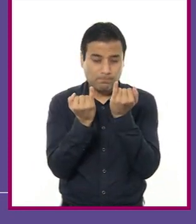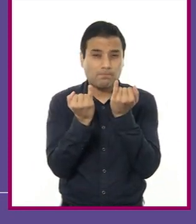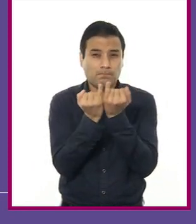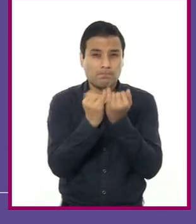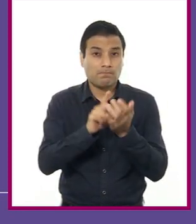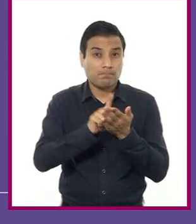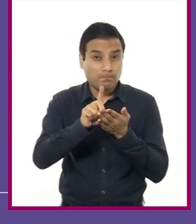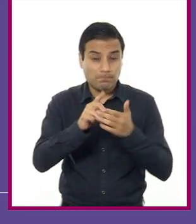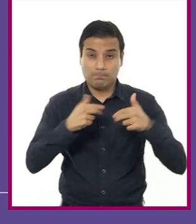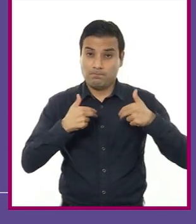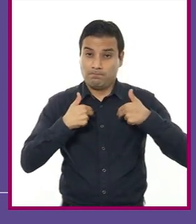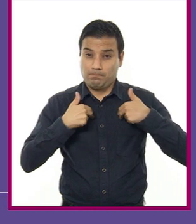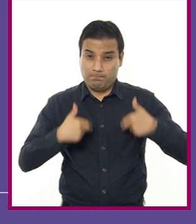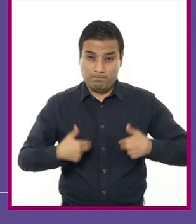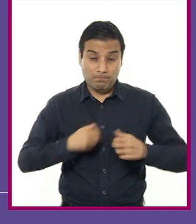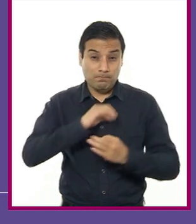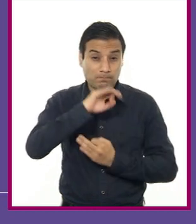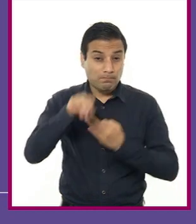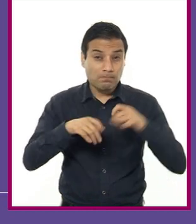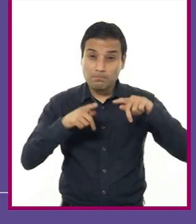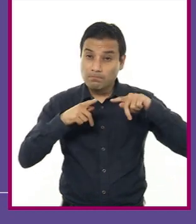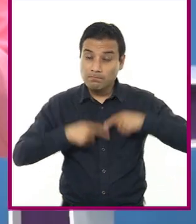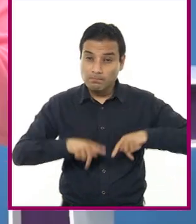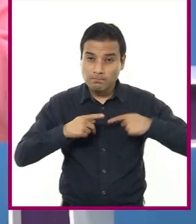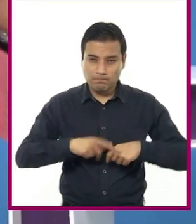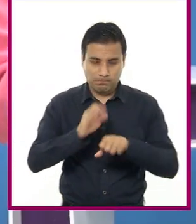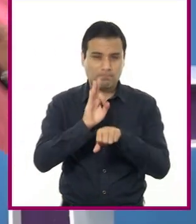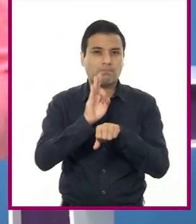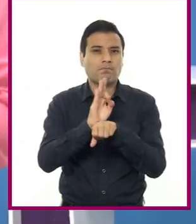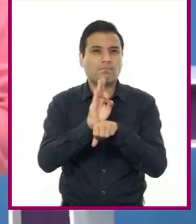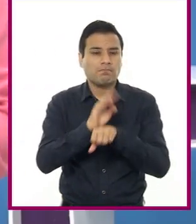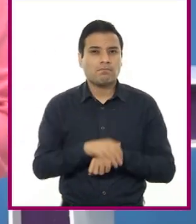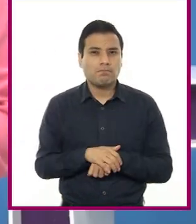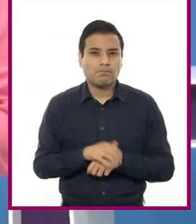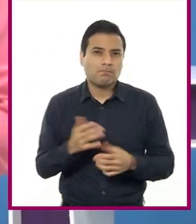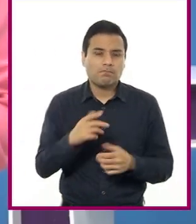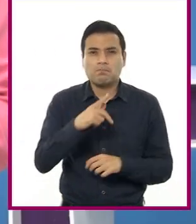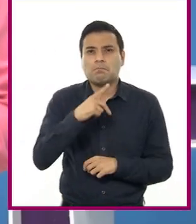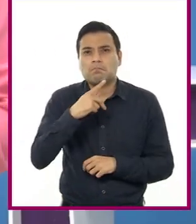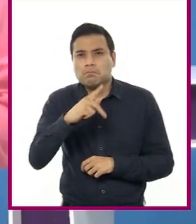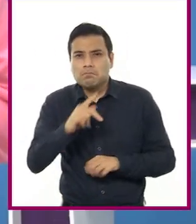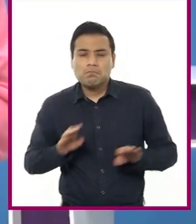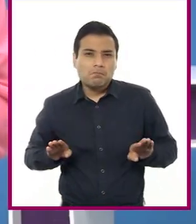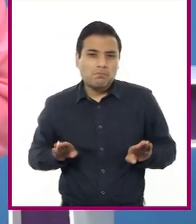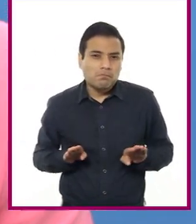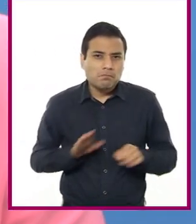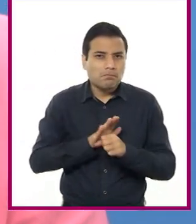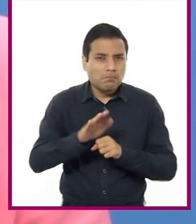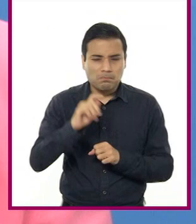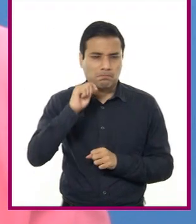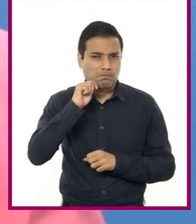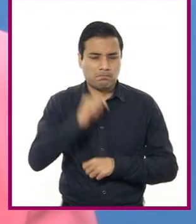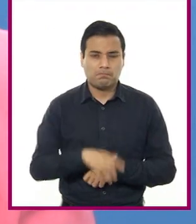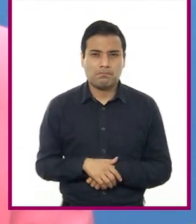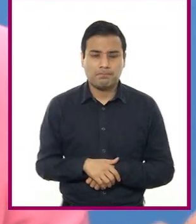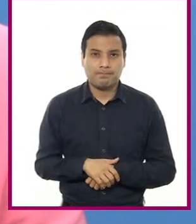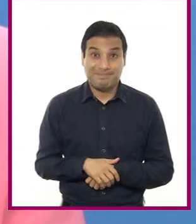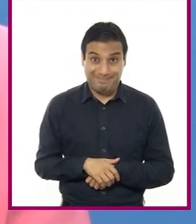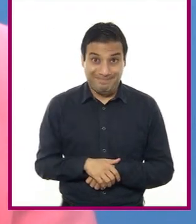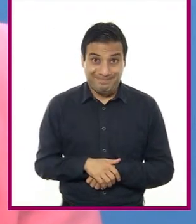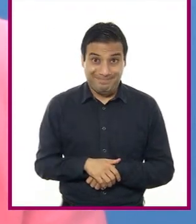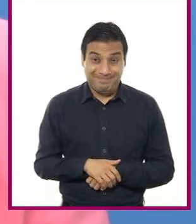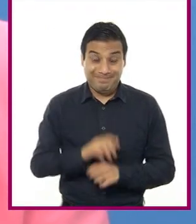los derechos de todas las personas, sin importar su condición. En síntesis, cuando se actúa